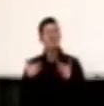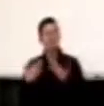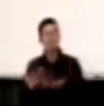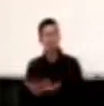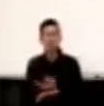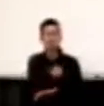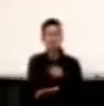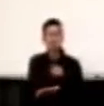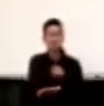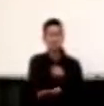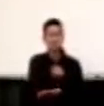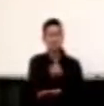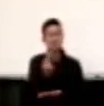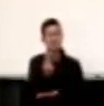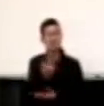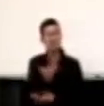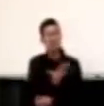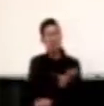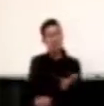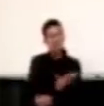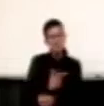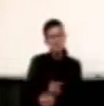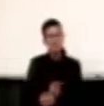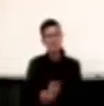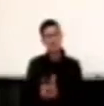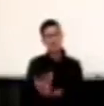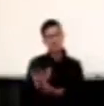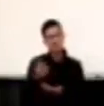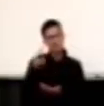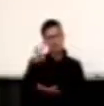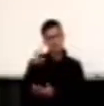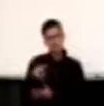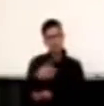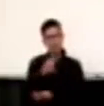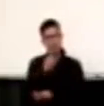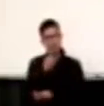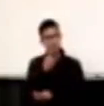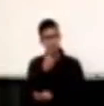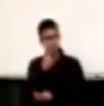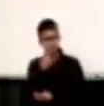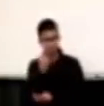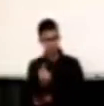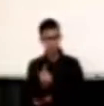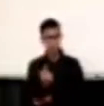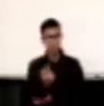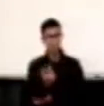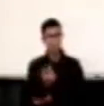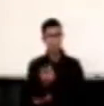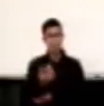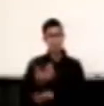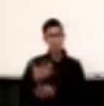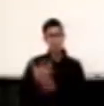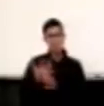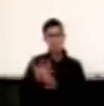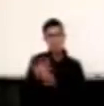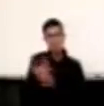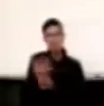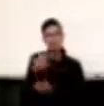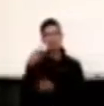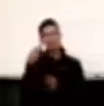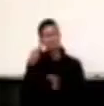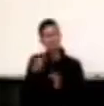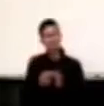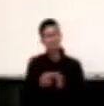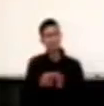siendo coherentes, cumpliendo lo que prometemos. Y eso pasa por las promesas de campaña, ¿no? Pasa por